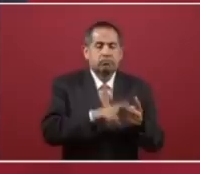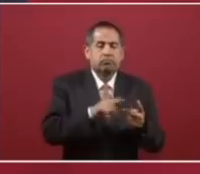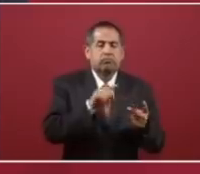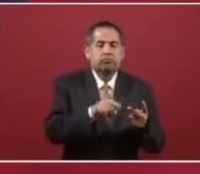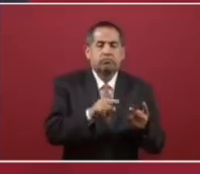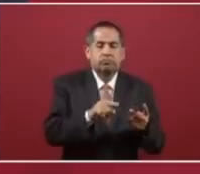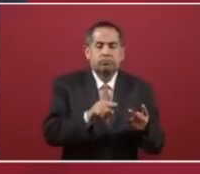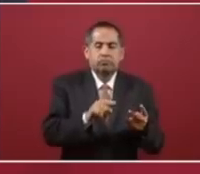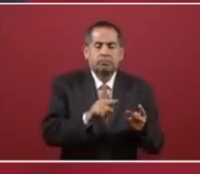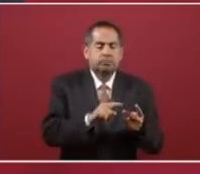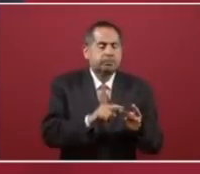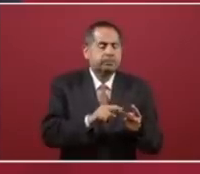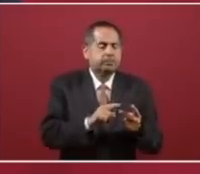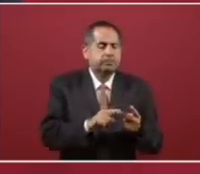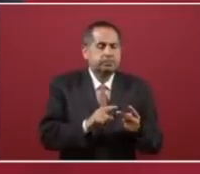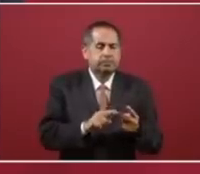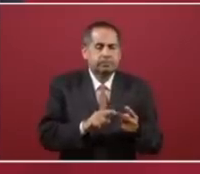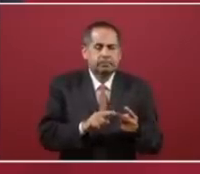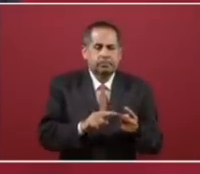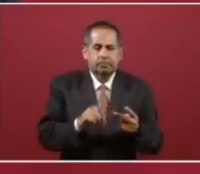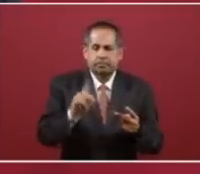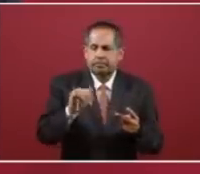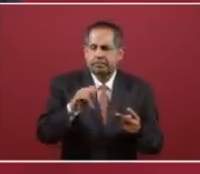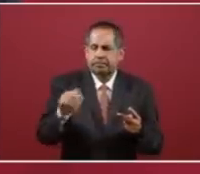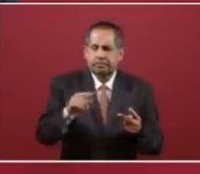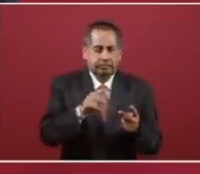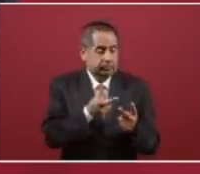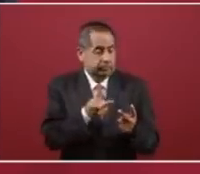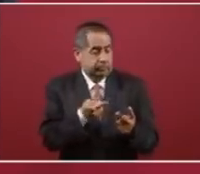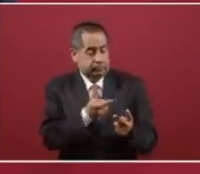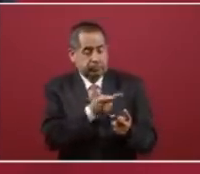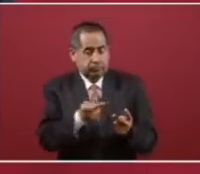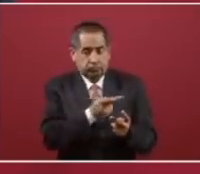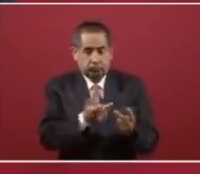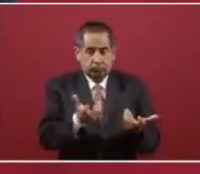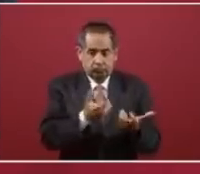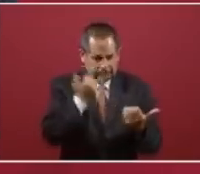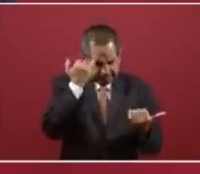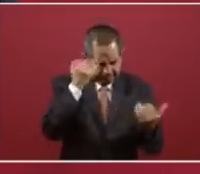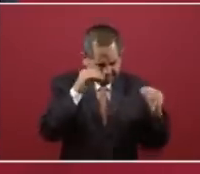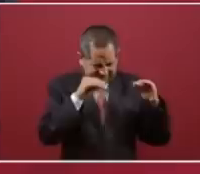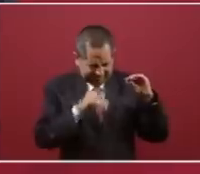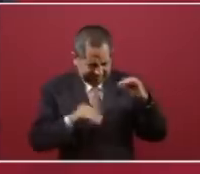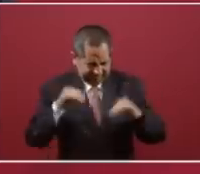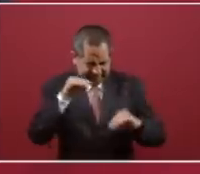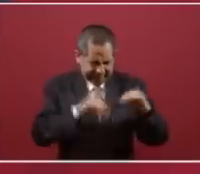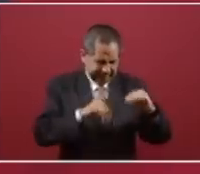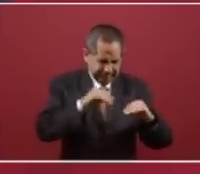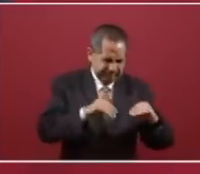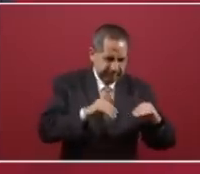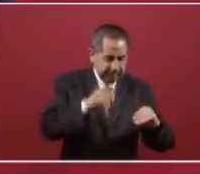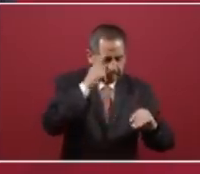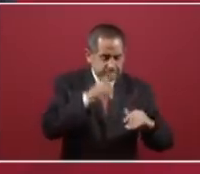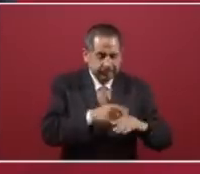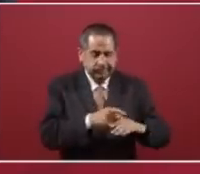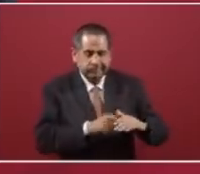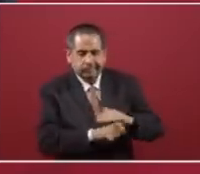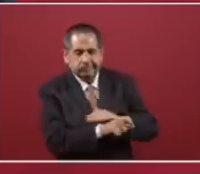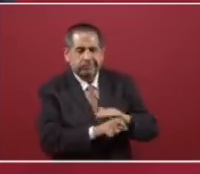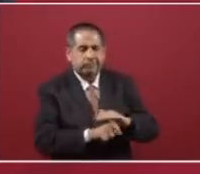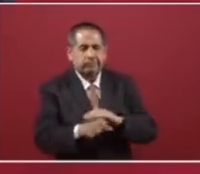segundo en el caso de piña como las personas que instrumentaron el modelo para pagar el